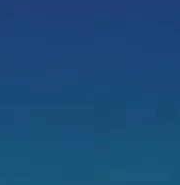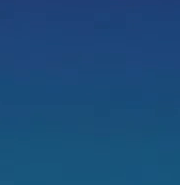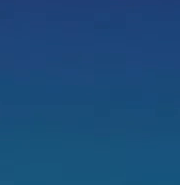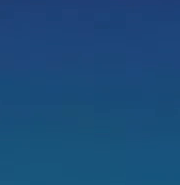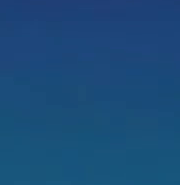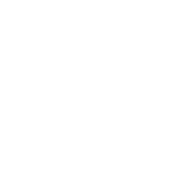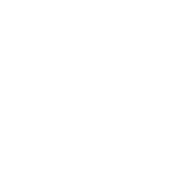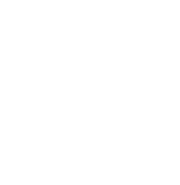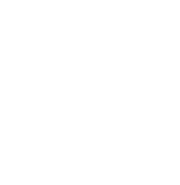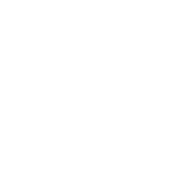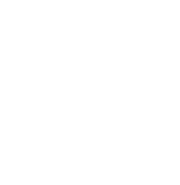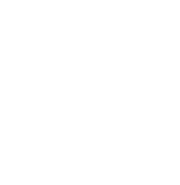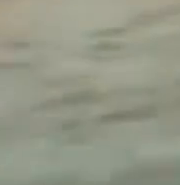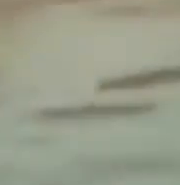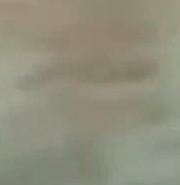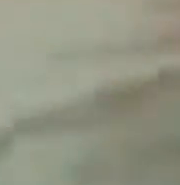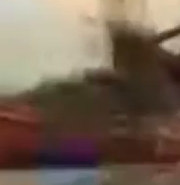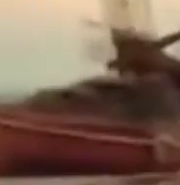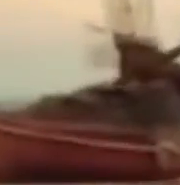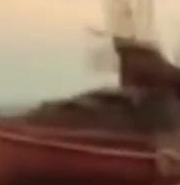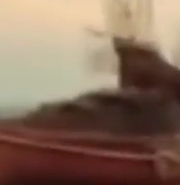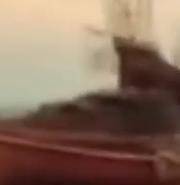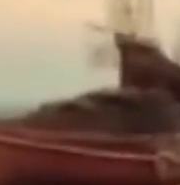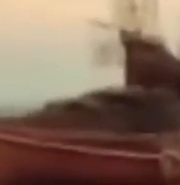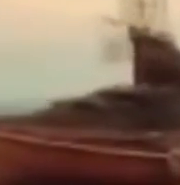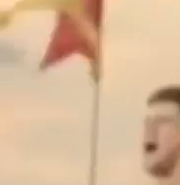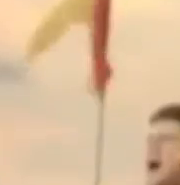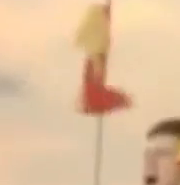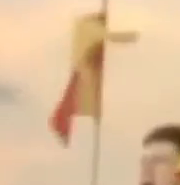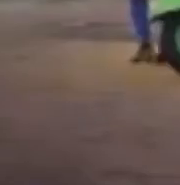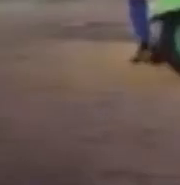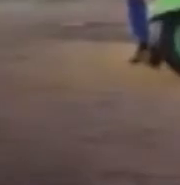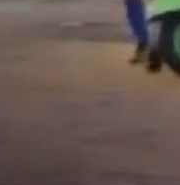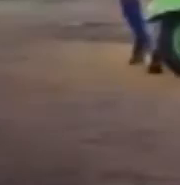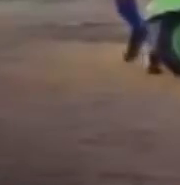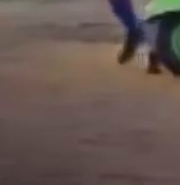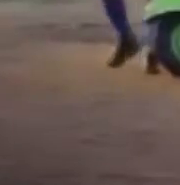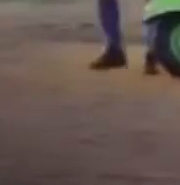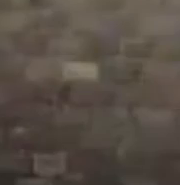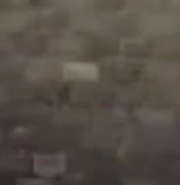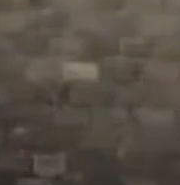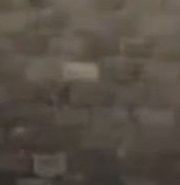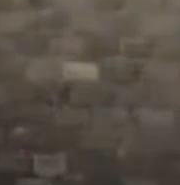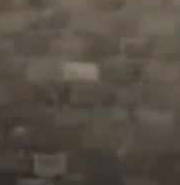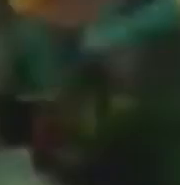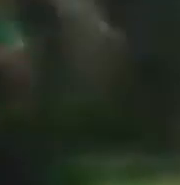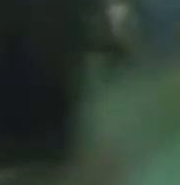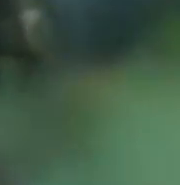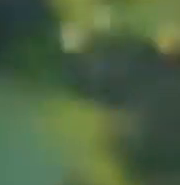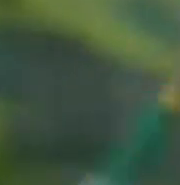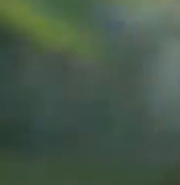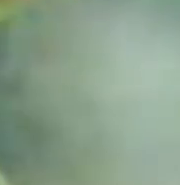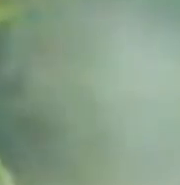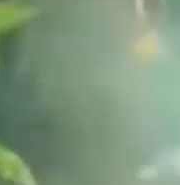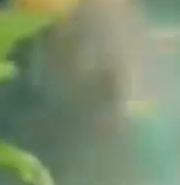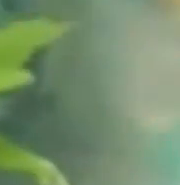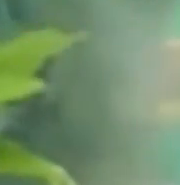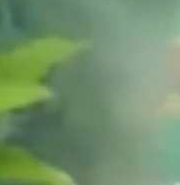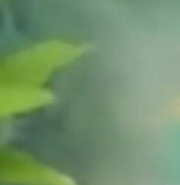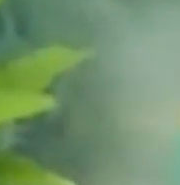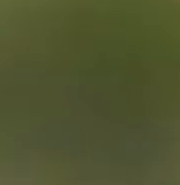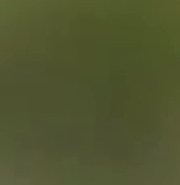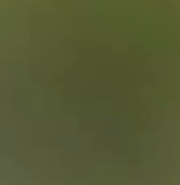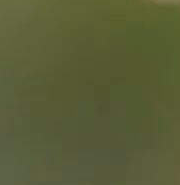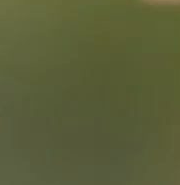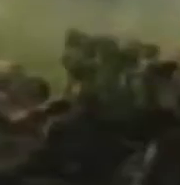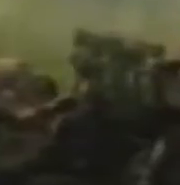cómpralo en los puntos vía, autoriza con juegos. Vienen de España, vienen de Italia, vienen de